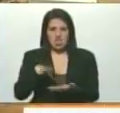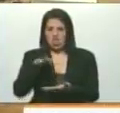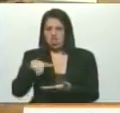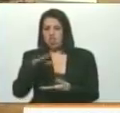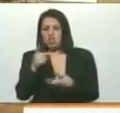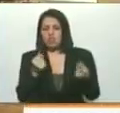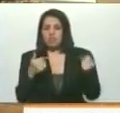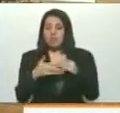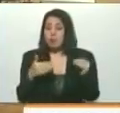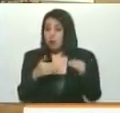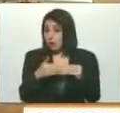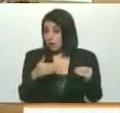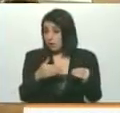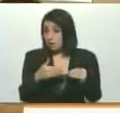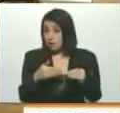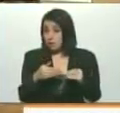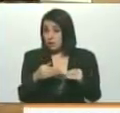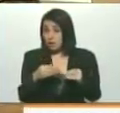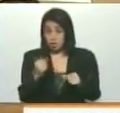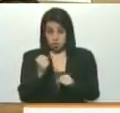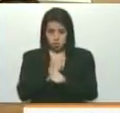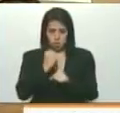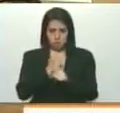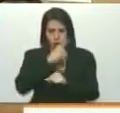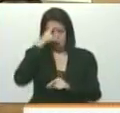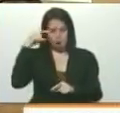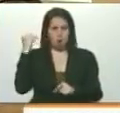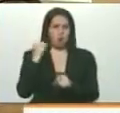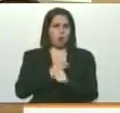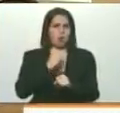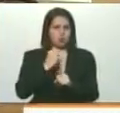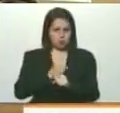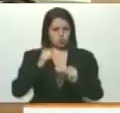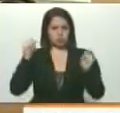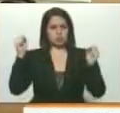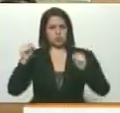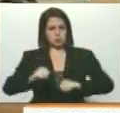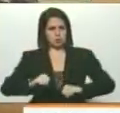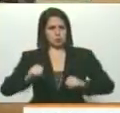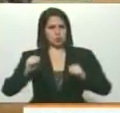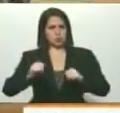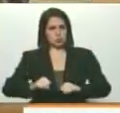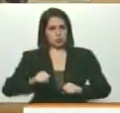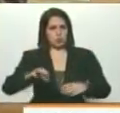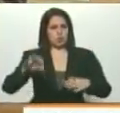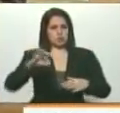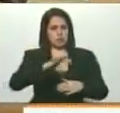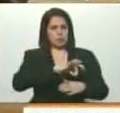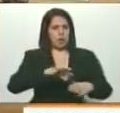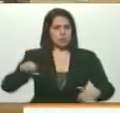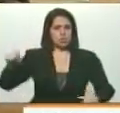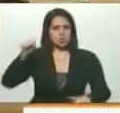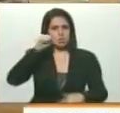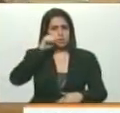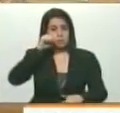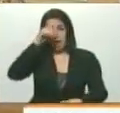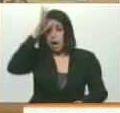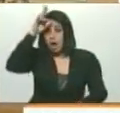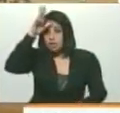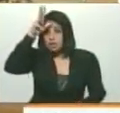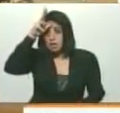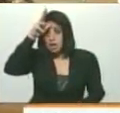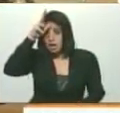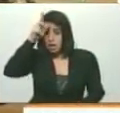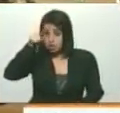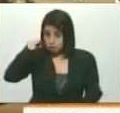dólares de su trabajo sembrando maíz criando gallinas